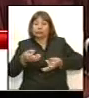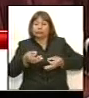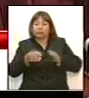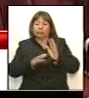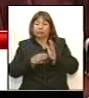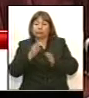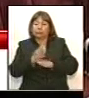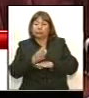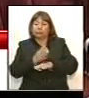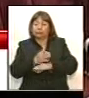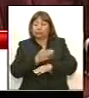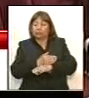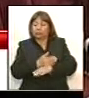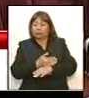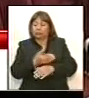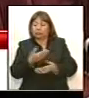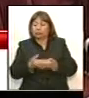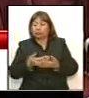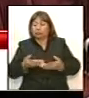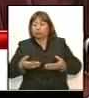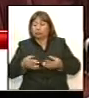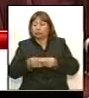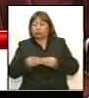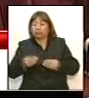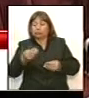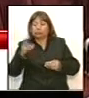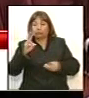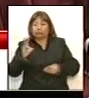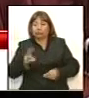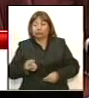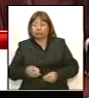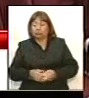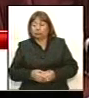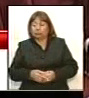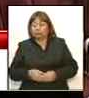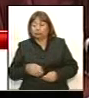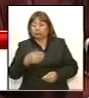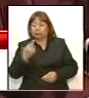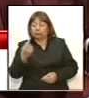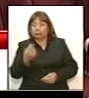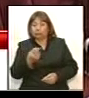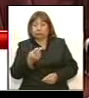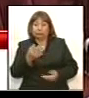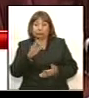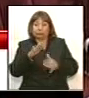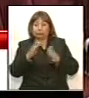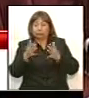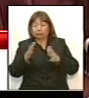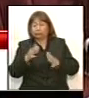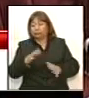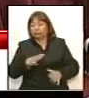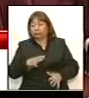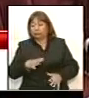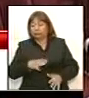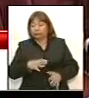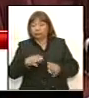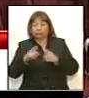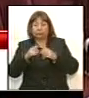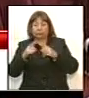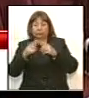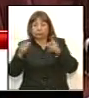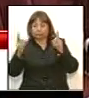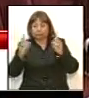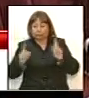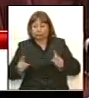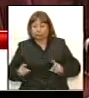mejora, de repente se hace más sofisticada por el tema que los venezolanos en su mayoría son clase medieros y vienen con títulos y grados, ¿no?